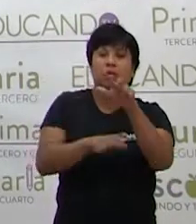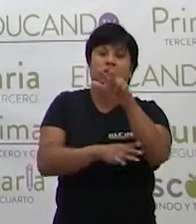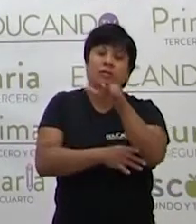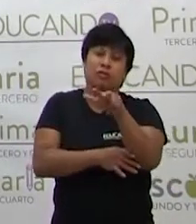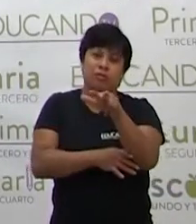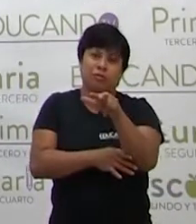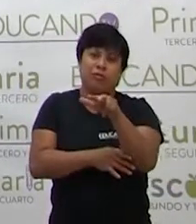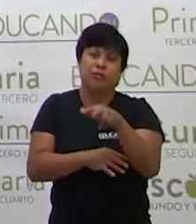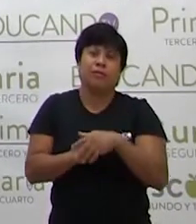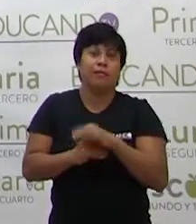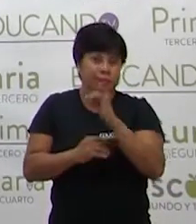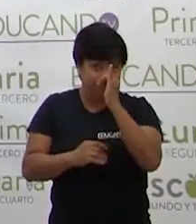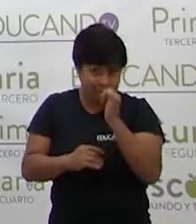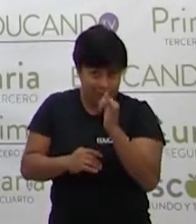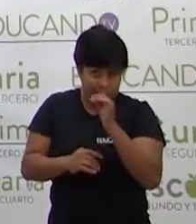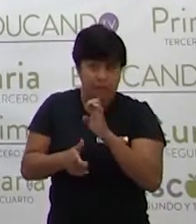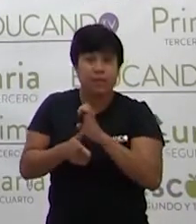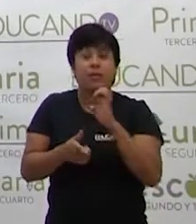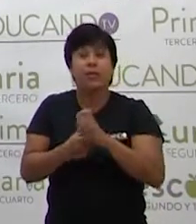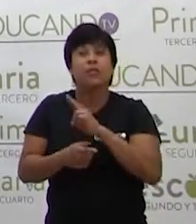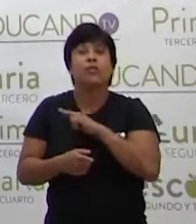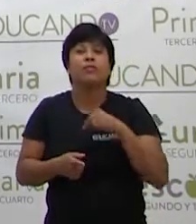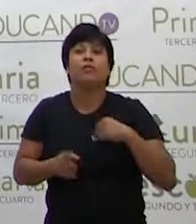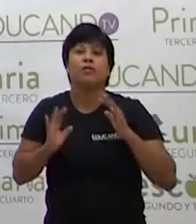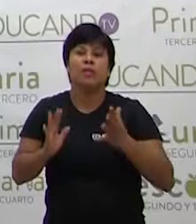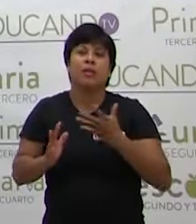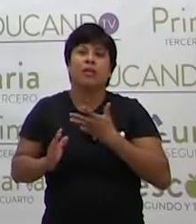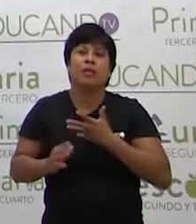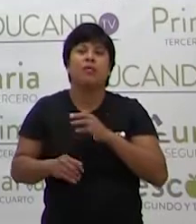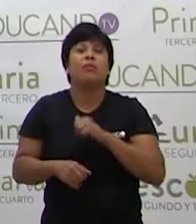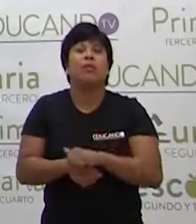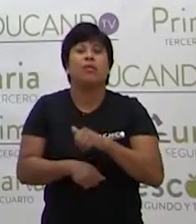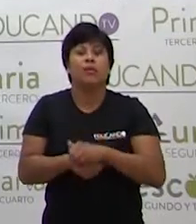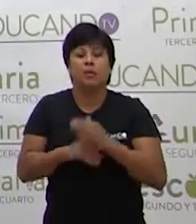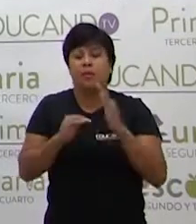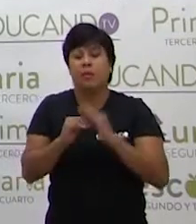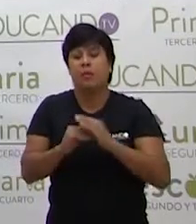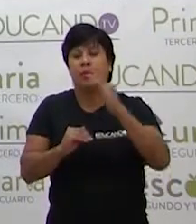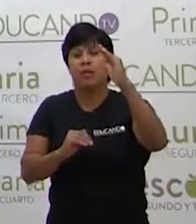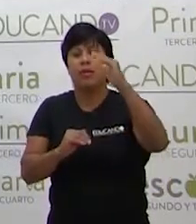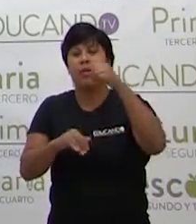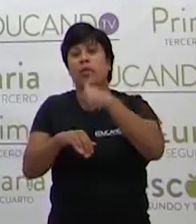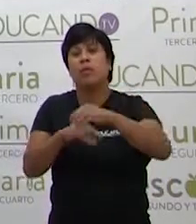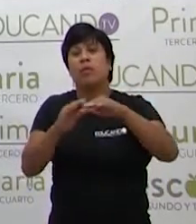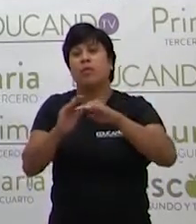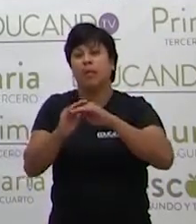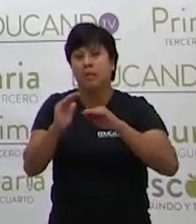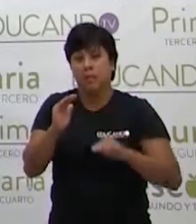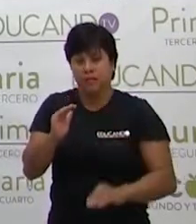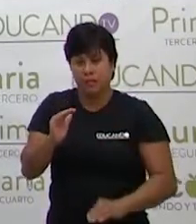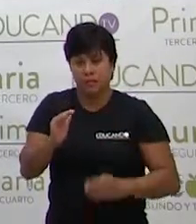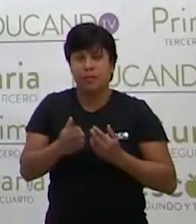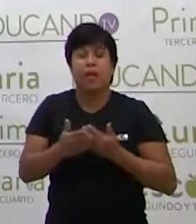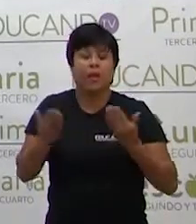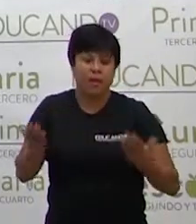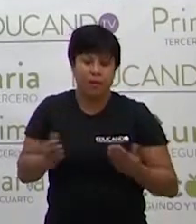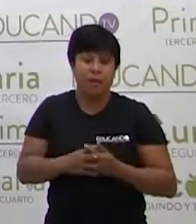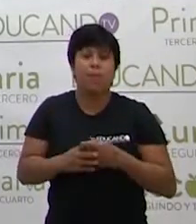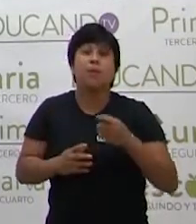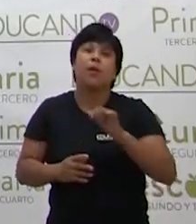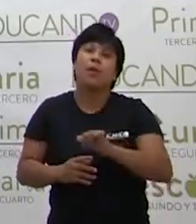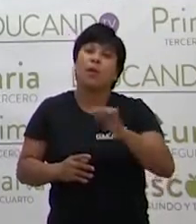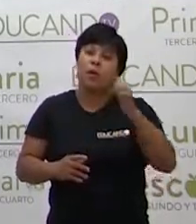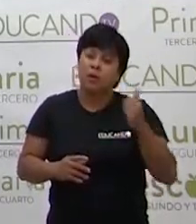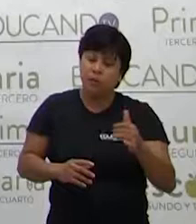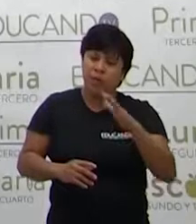53.618. ¿Sí? Y entonces ya tenemos el número mayor y el número menor. Ahora bien, me ponen